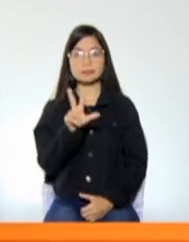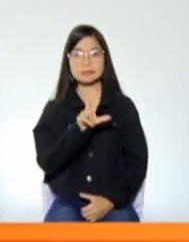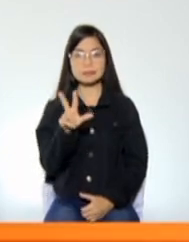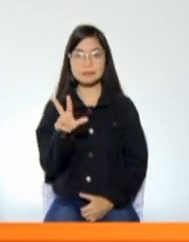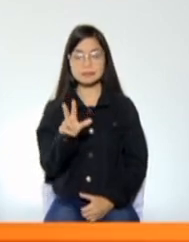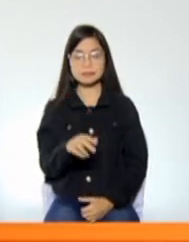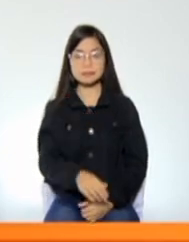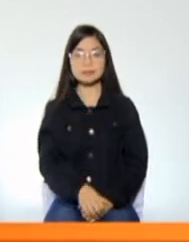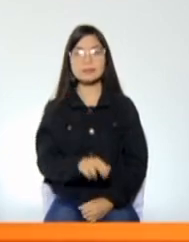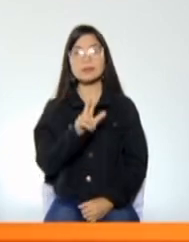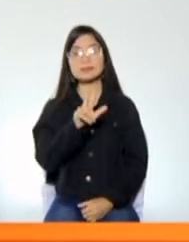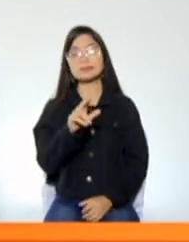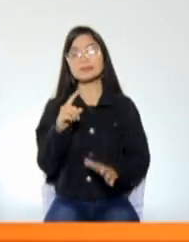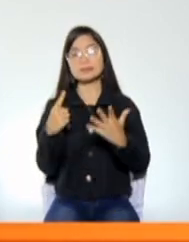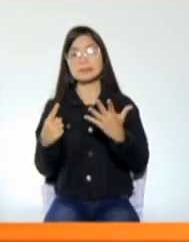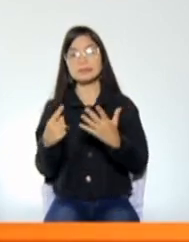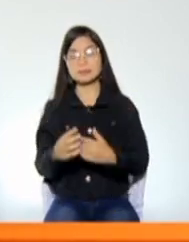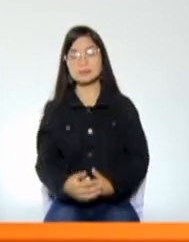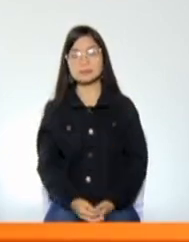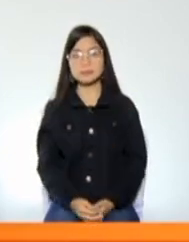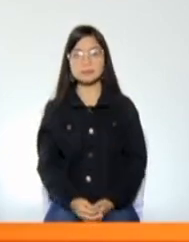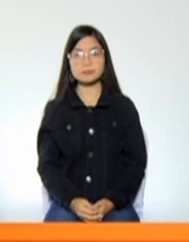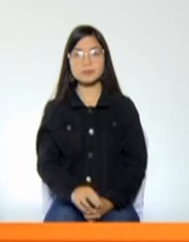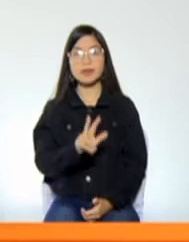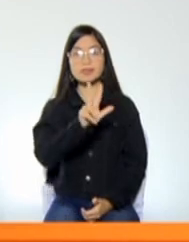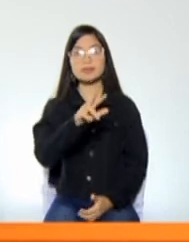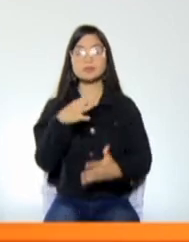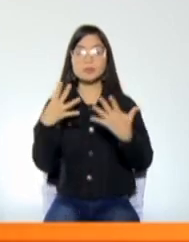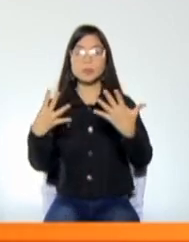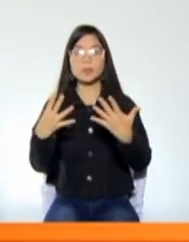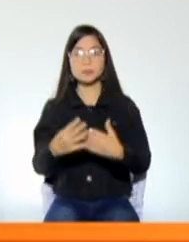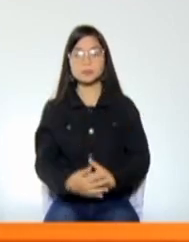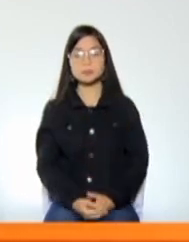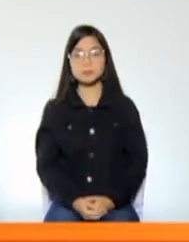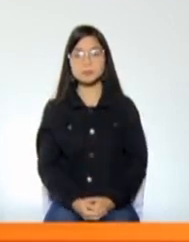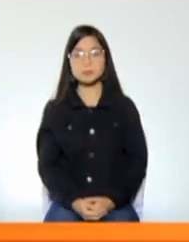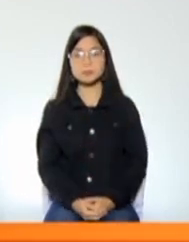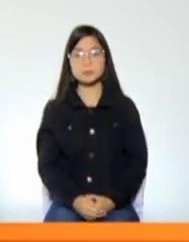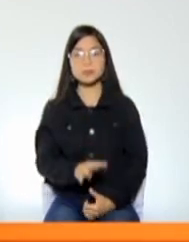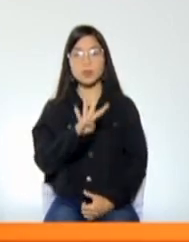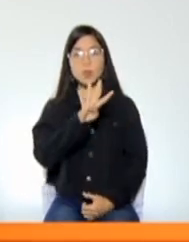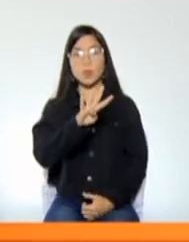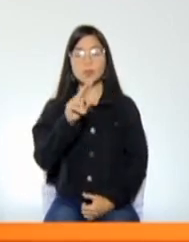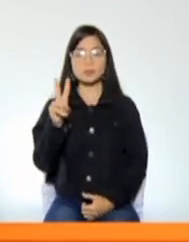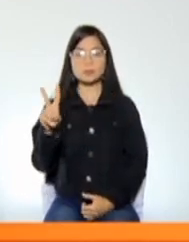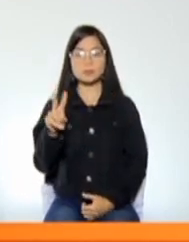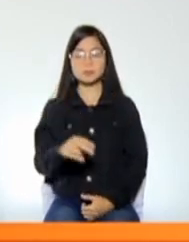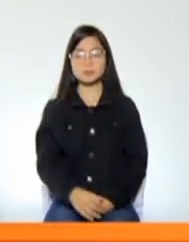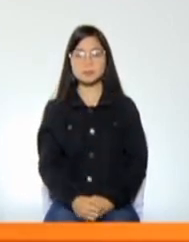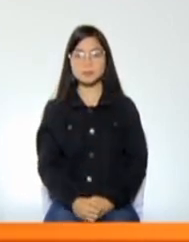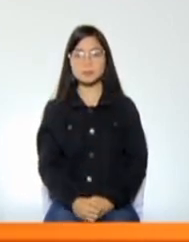33, 36, 39, 42,